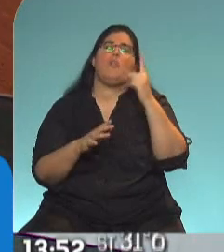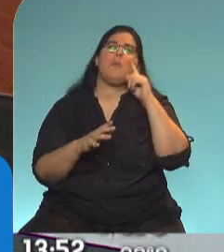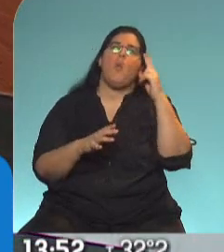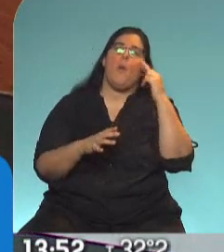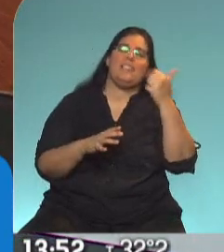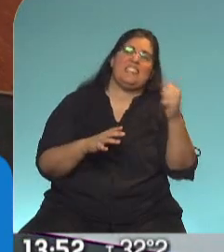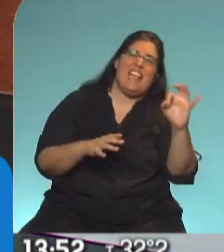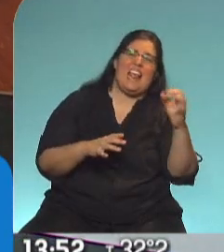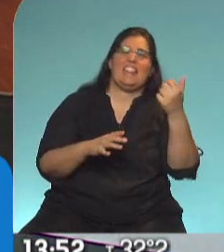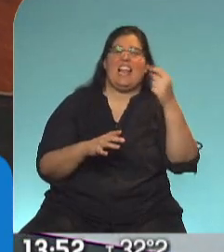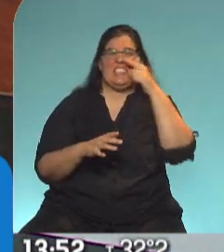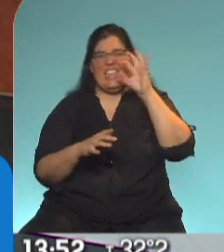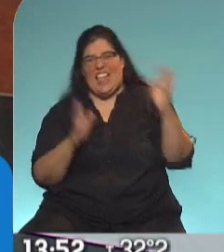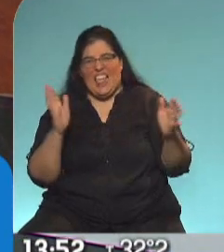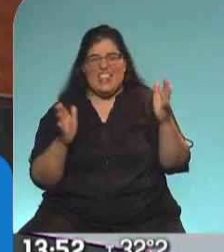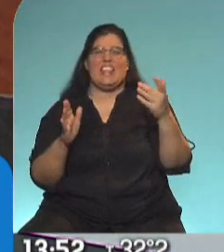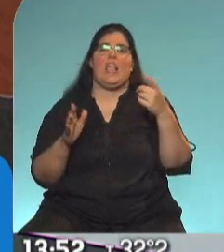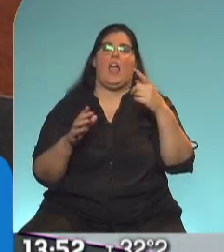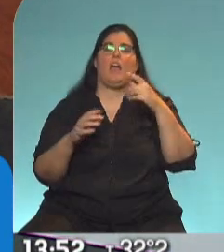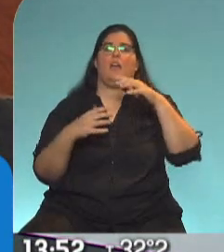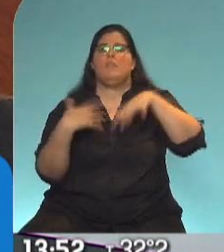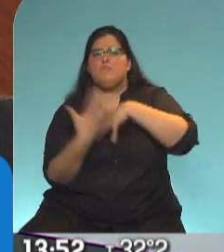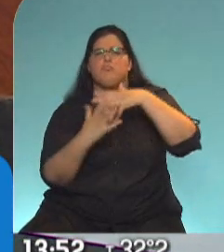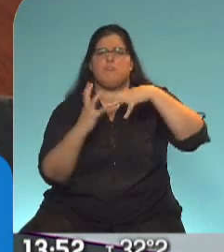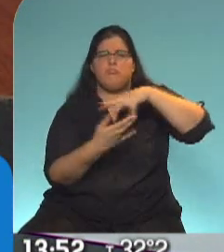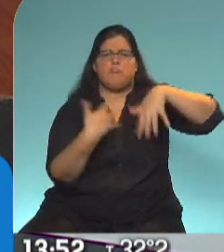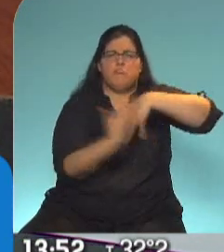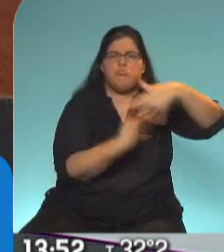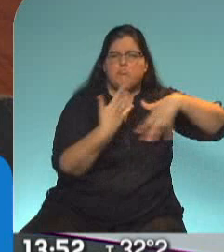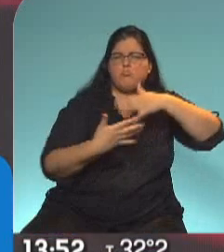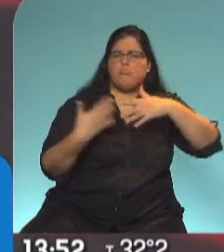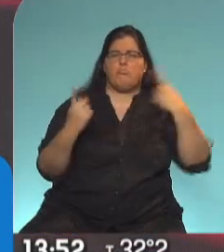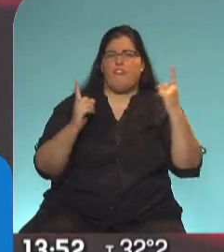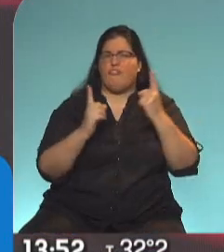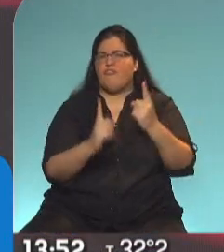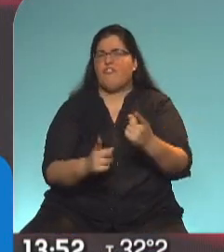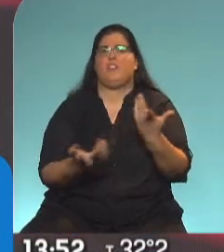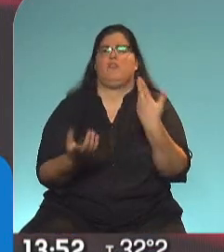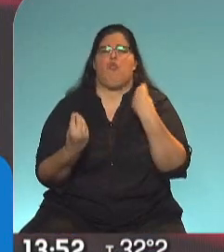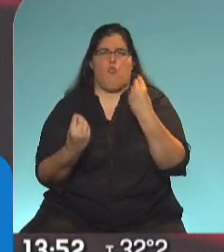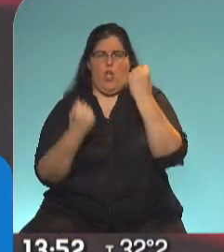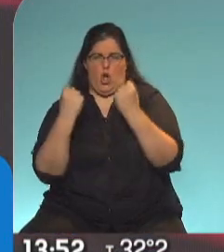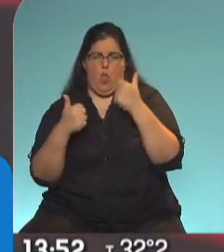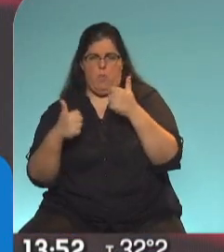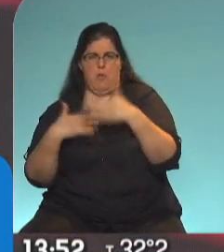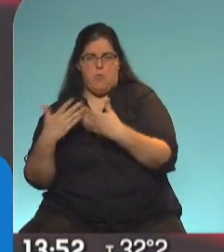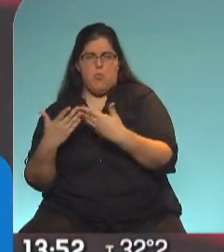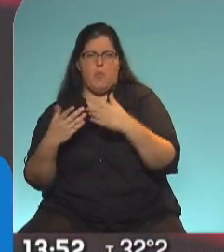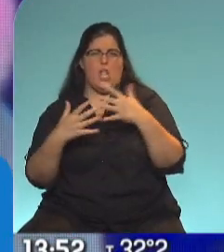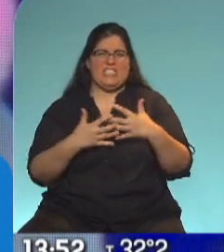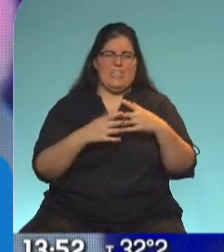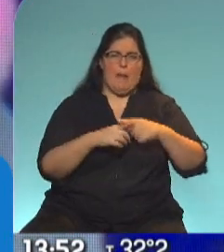empezó una crisis atrás de otra. Sí. Es muy impresionante eso que pasa en Italia, cómo la sociedad y la economía puede funcionar y al mismo tiempo el sistema